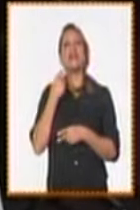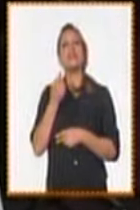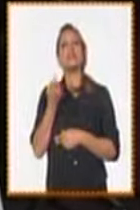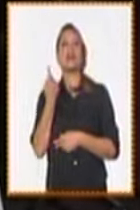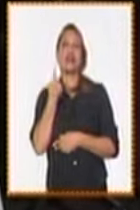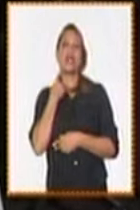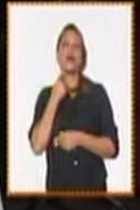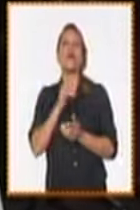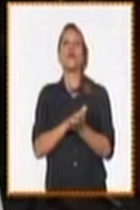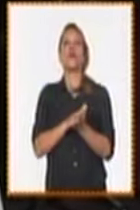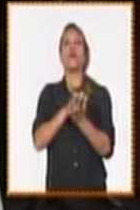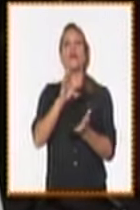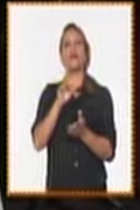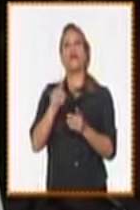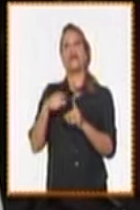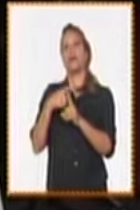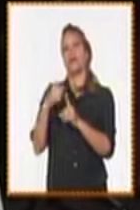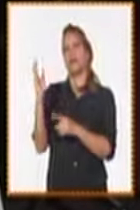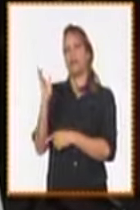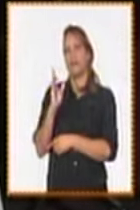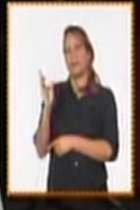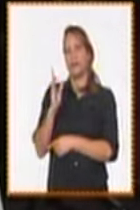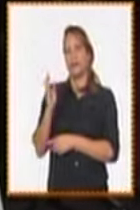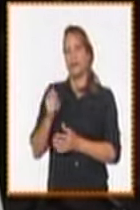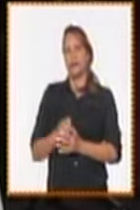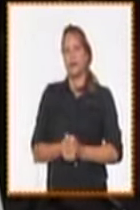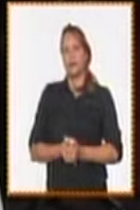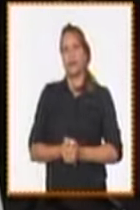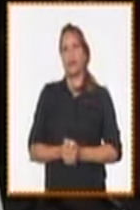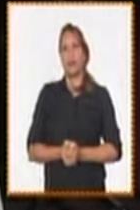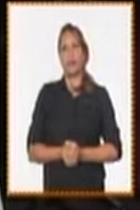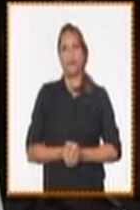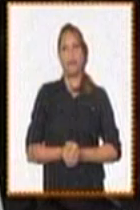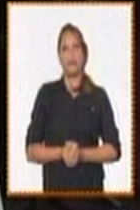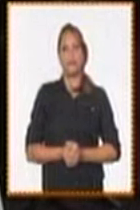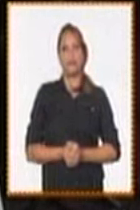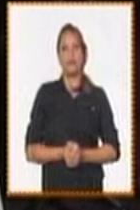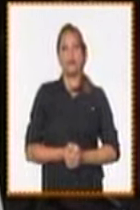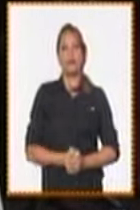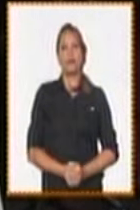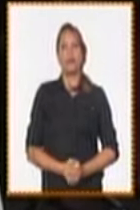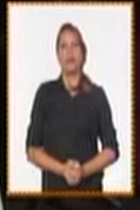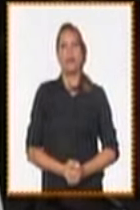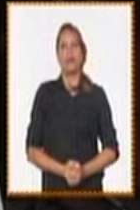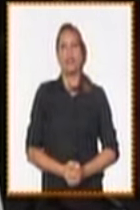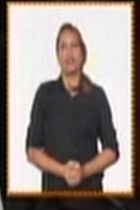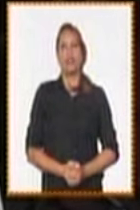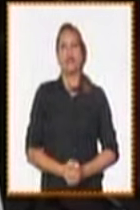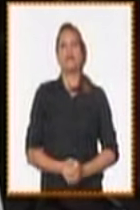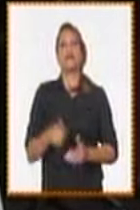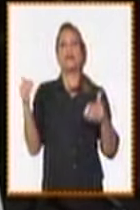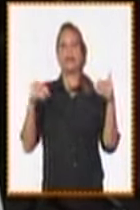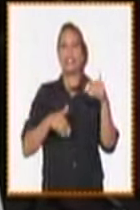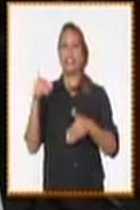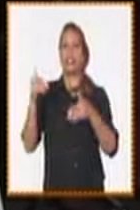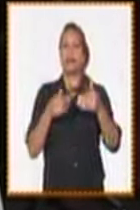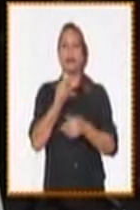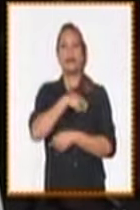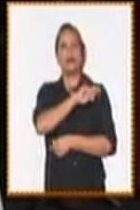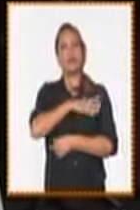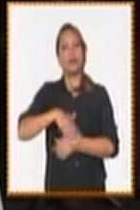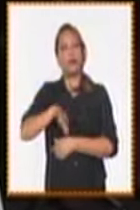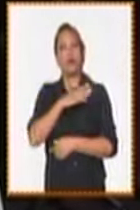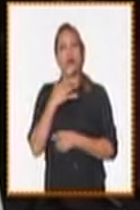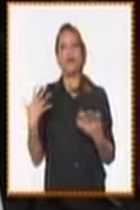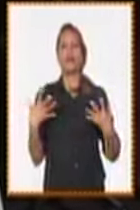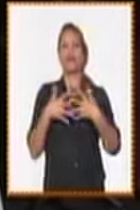de compromiso, porque también estamos signando esa jornada también de mucho vínculo y mucha participación del pueblo. Ese es el principal